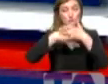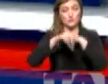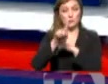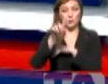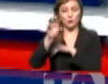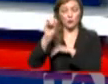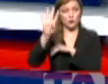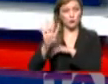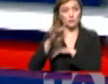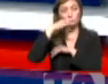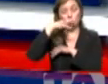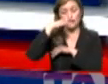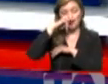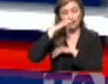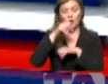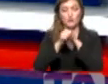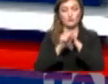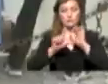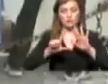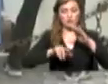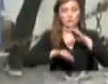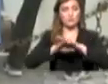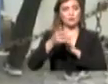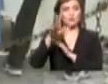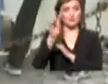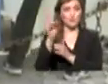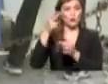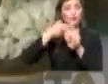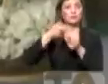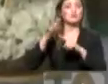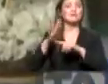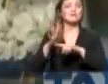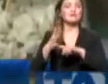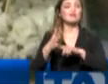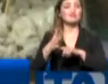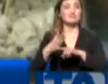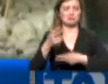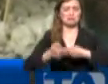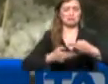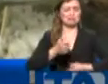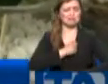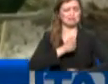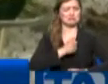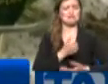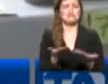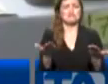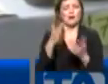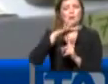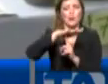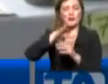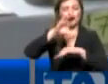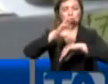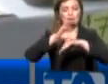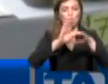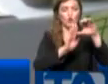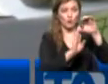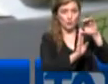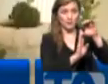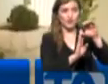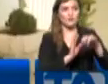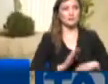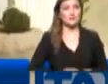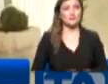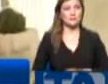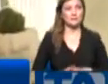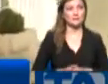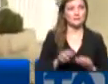7 a 17 años de edad participaron en una feria de emprendimientos en el Parque Central de Cumbayá, donde